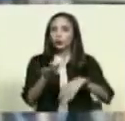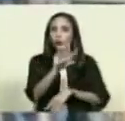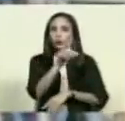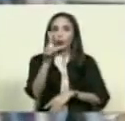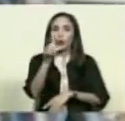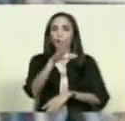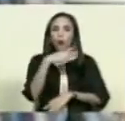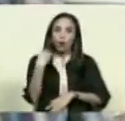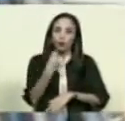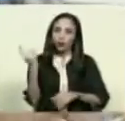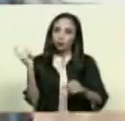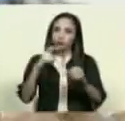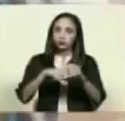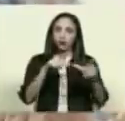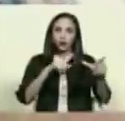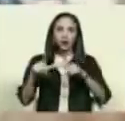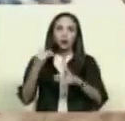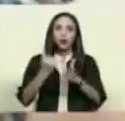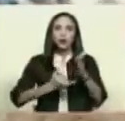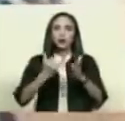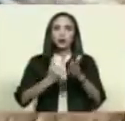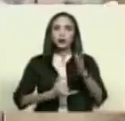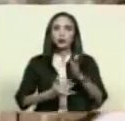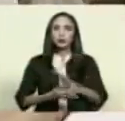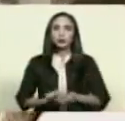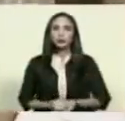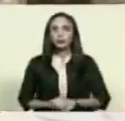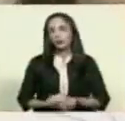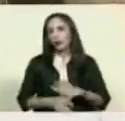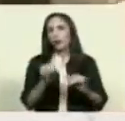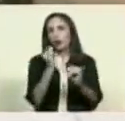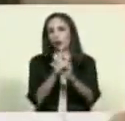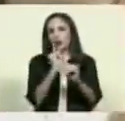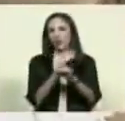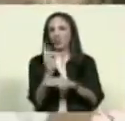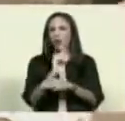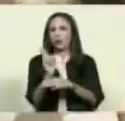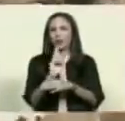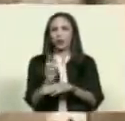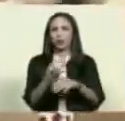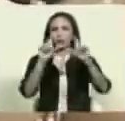879.841 jóvenes. Se inscribieron por la vía de internet,